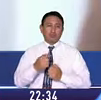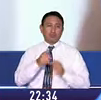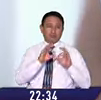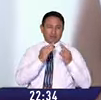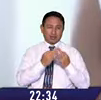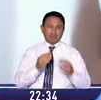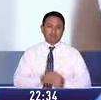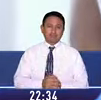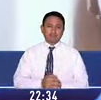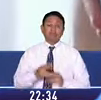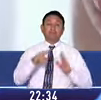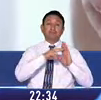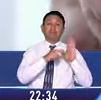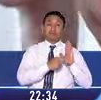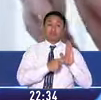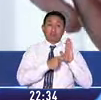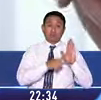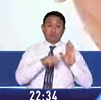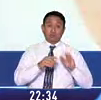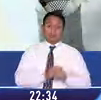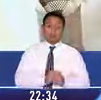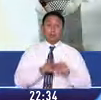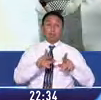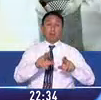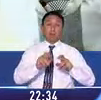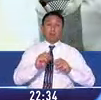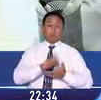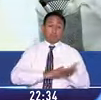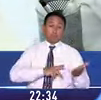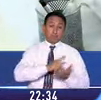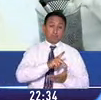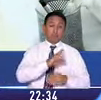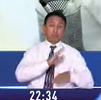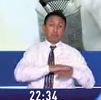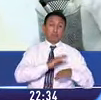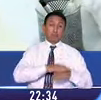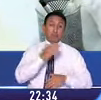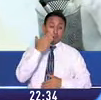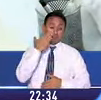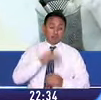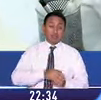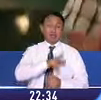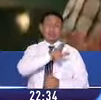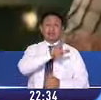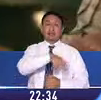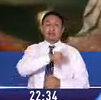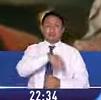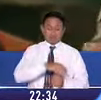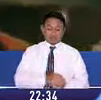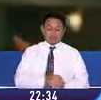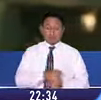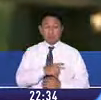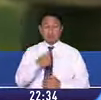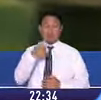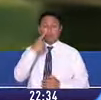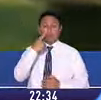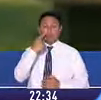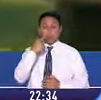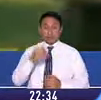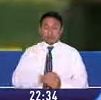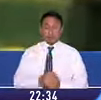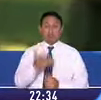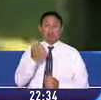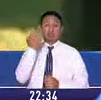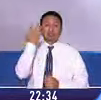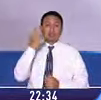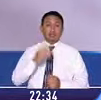En esta normativa se establece que la licencia remunerada por maternidad será de 3 meses, mientras que la de paternidad será por